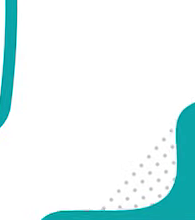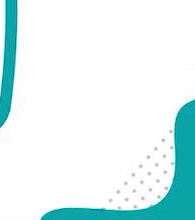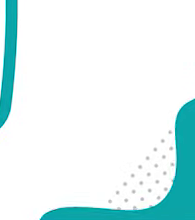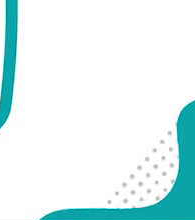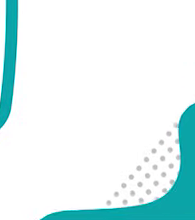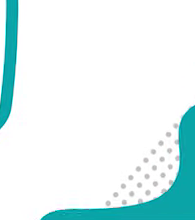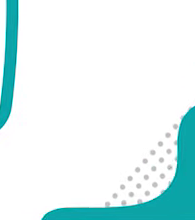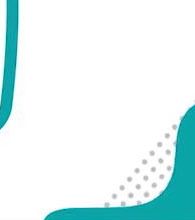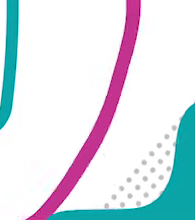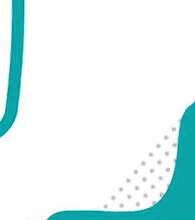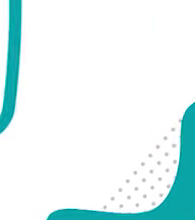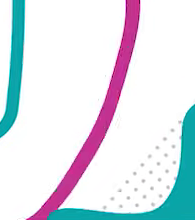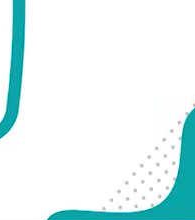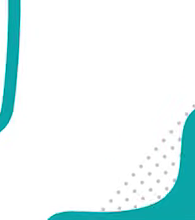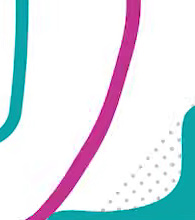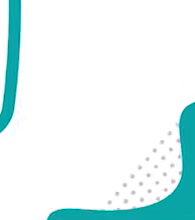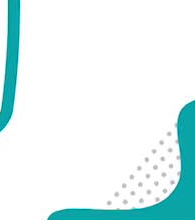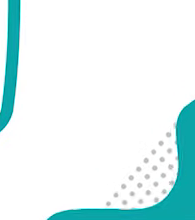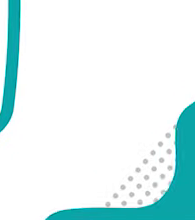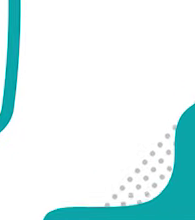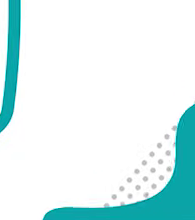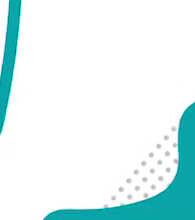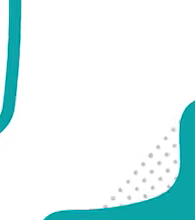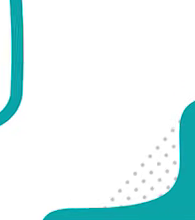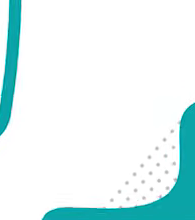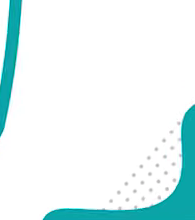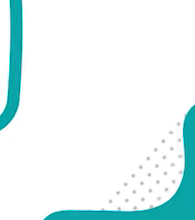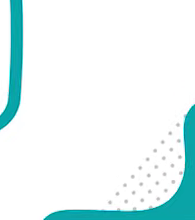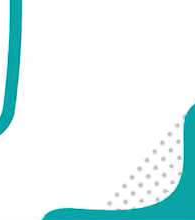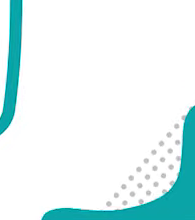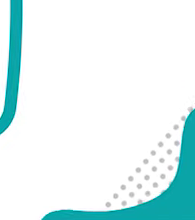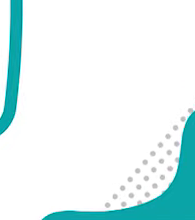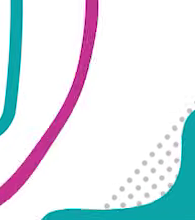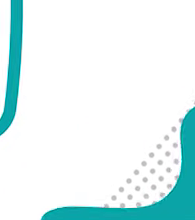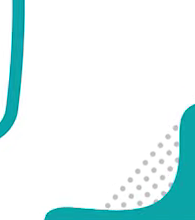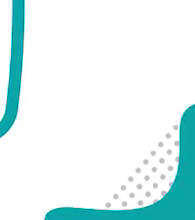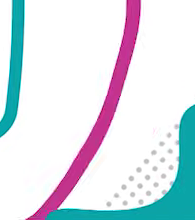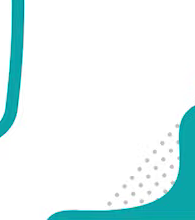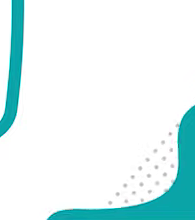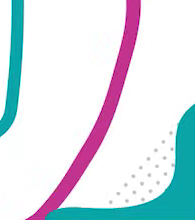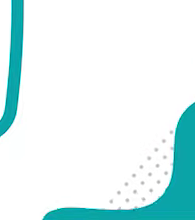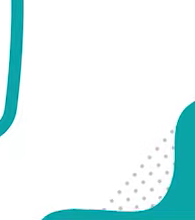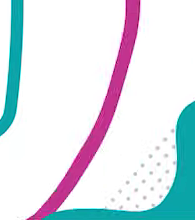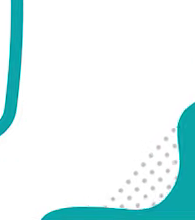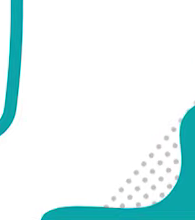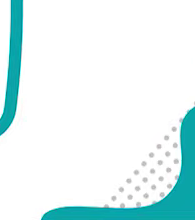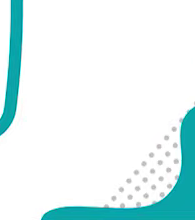importante para Y a tenemos Gracias.